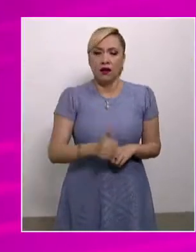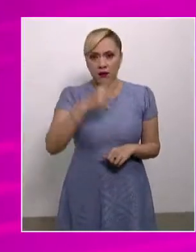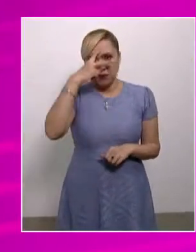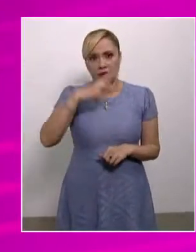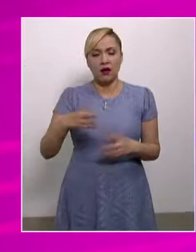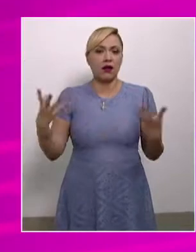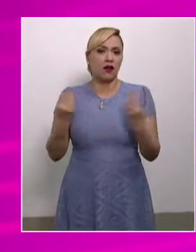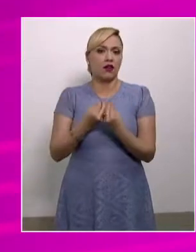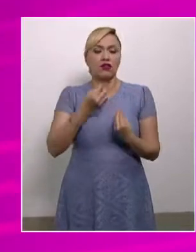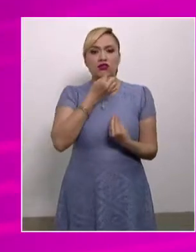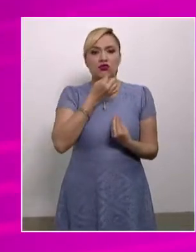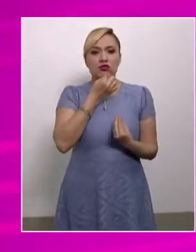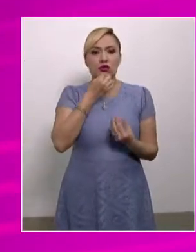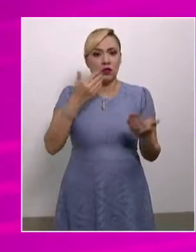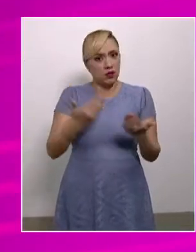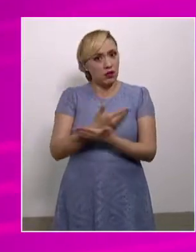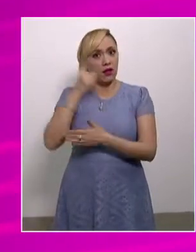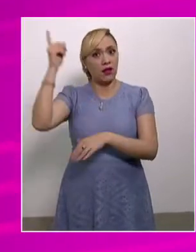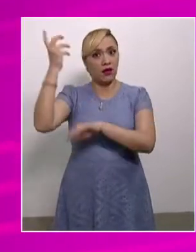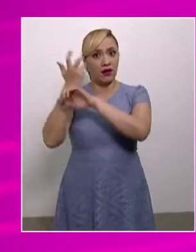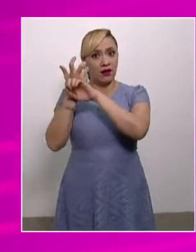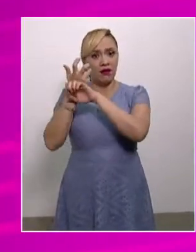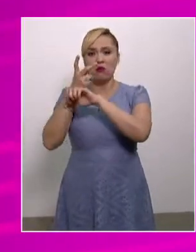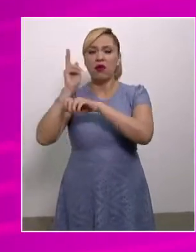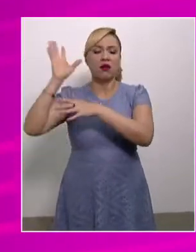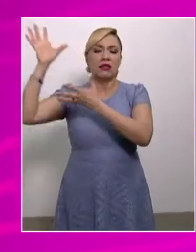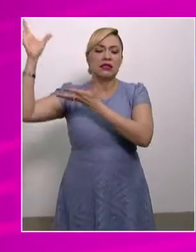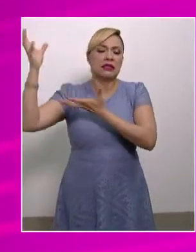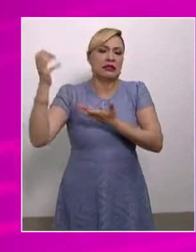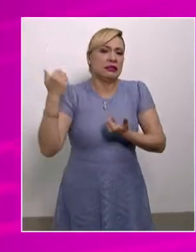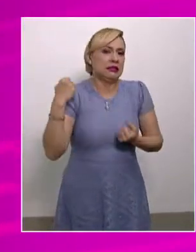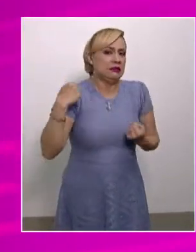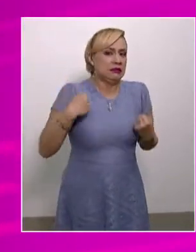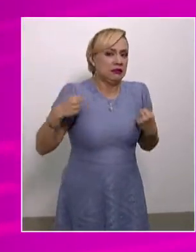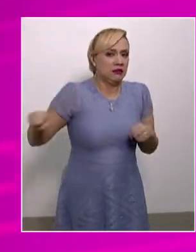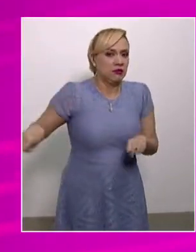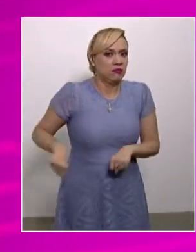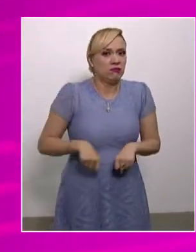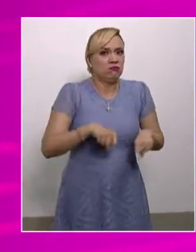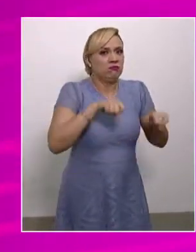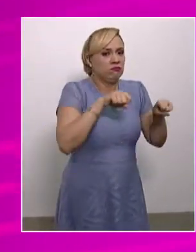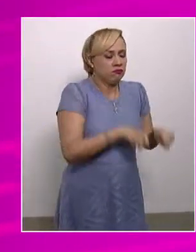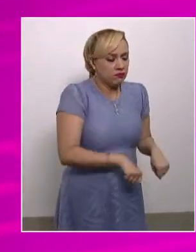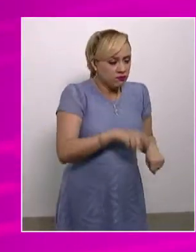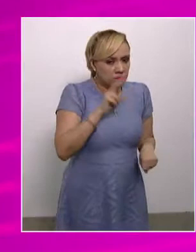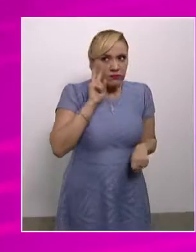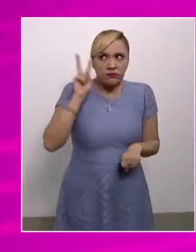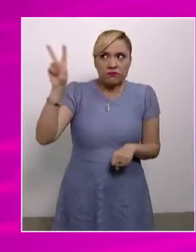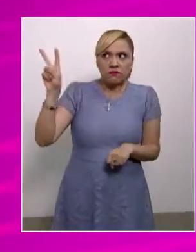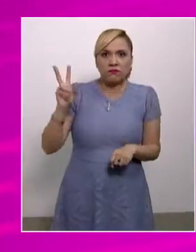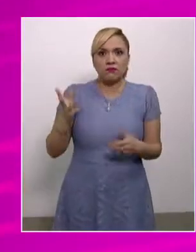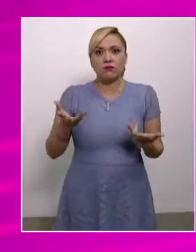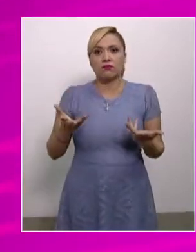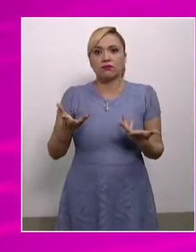sus niños que a lo mejor nacieron en Estados Unidos, y ven el tipo de violencia